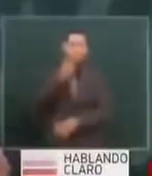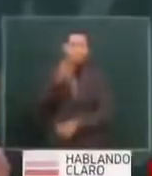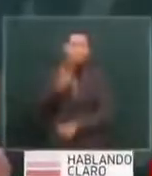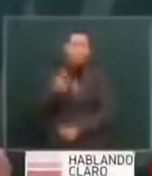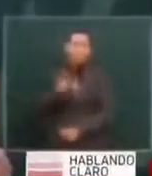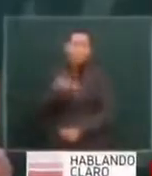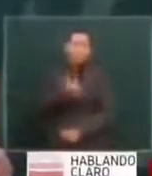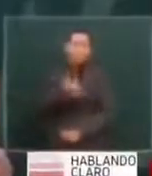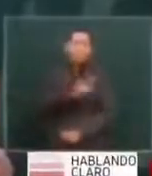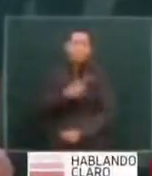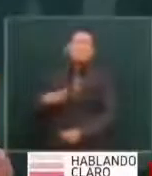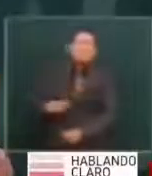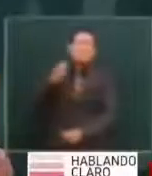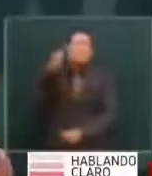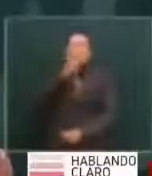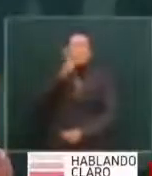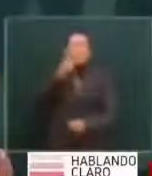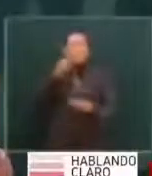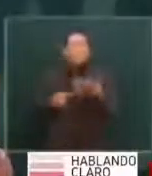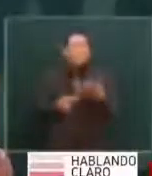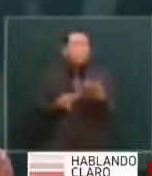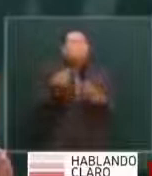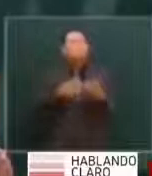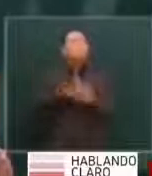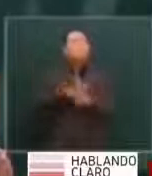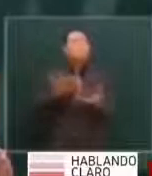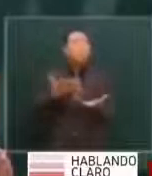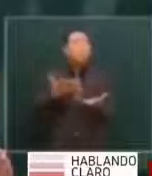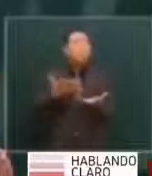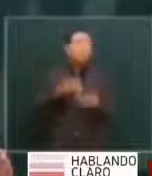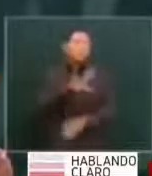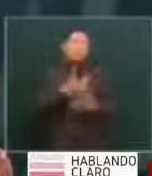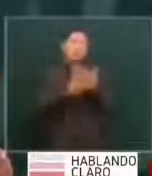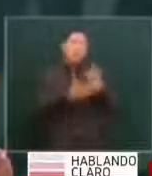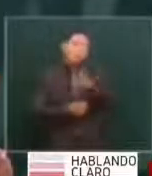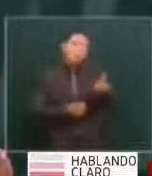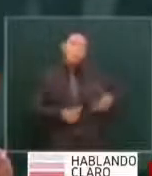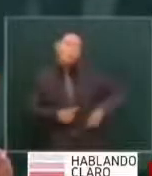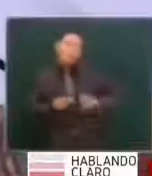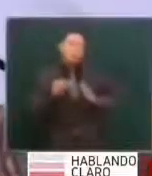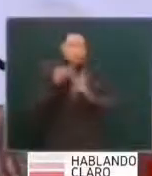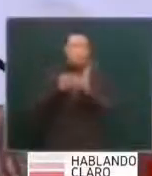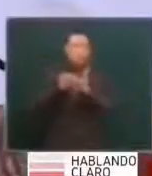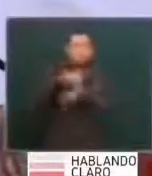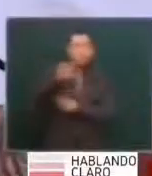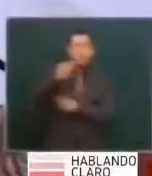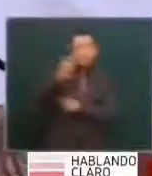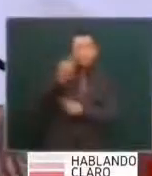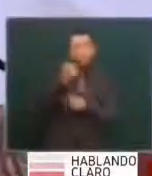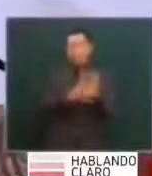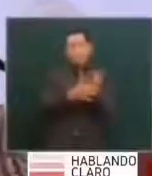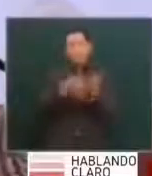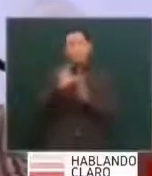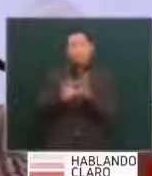que debemos guiarnos siempre por los principios de política exterior que establece el artículo 89